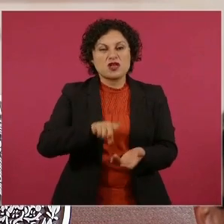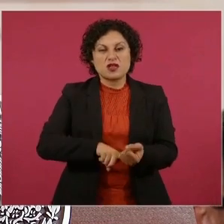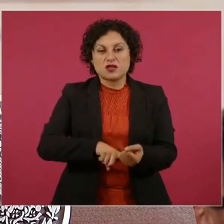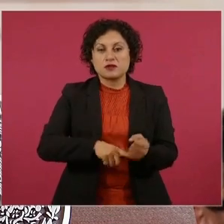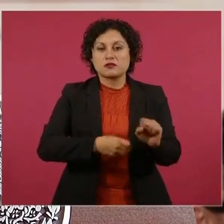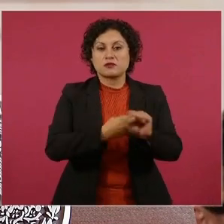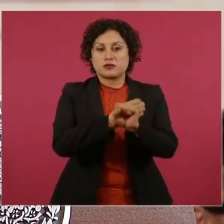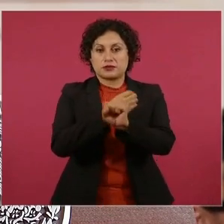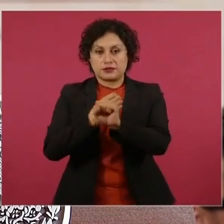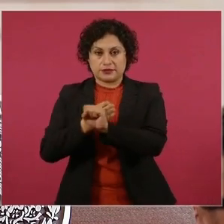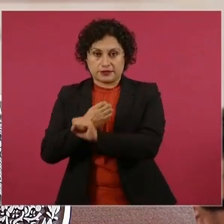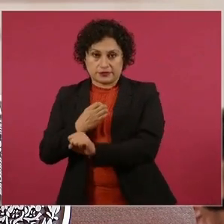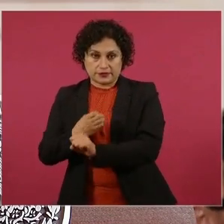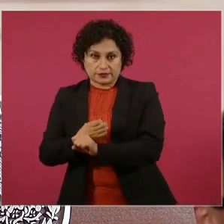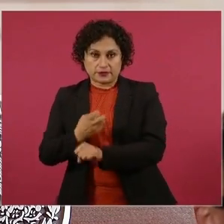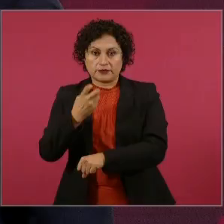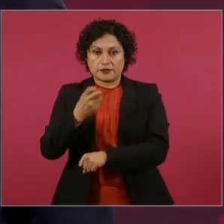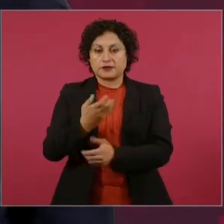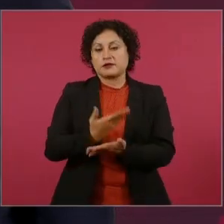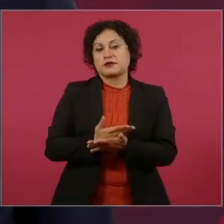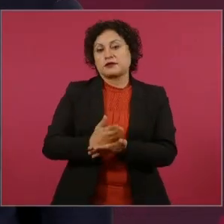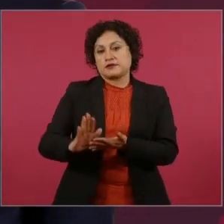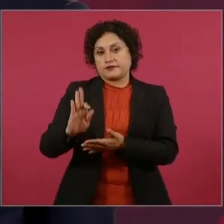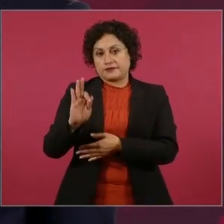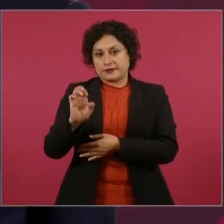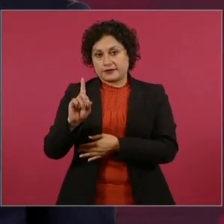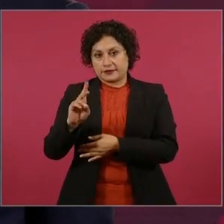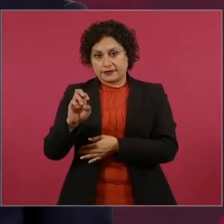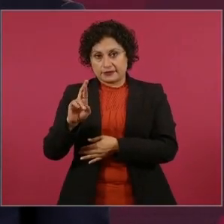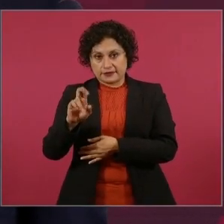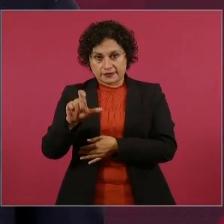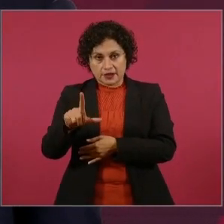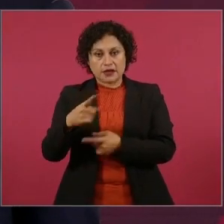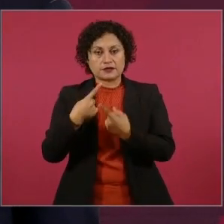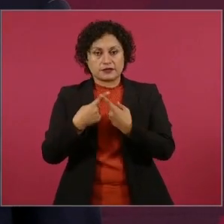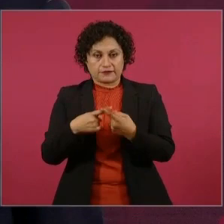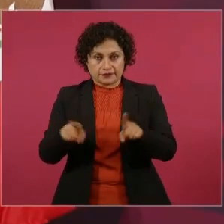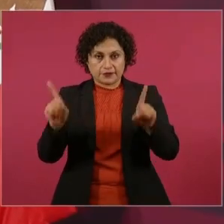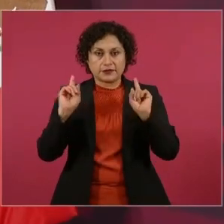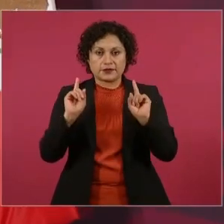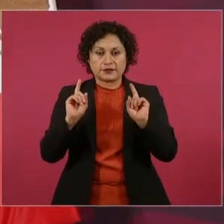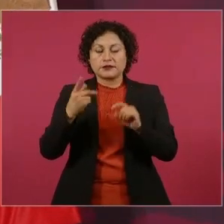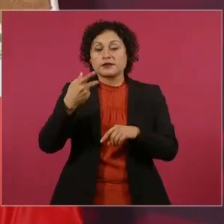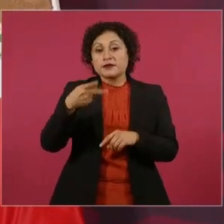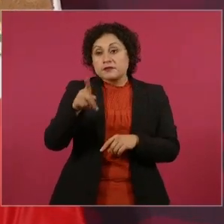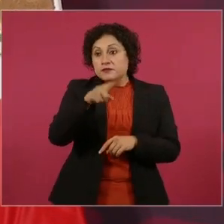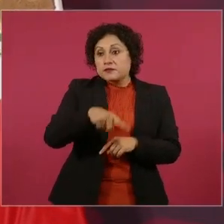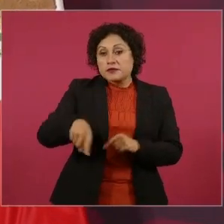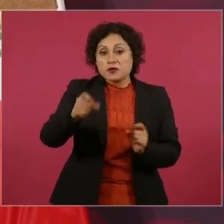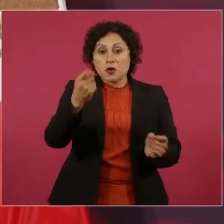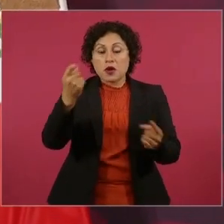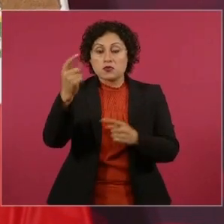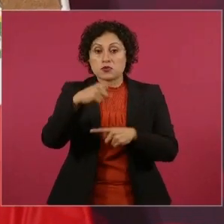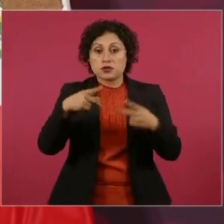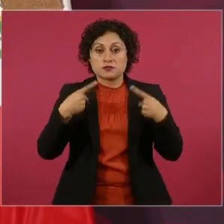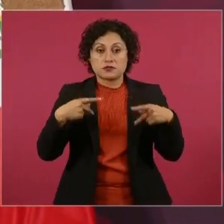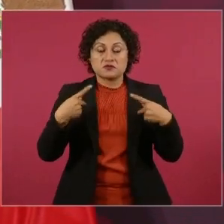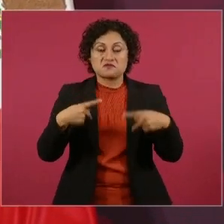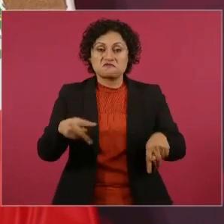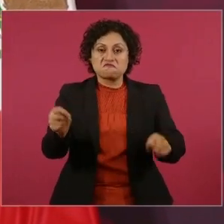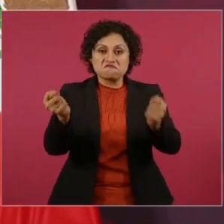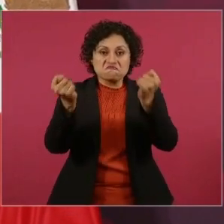estados pero al ciudadano no le interesa Quién es